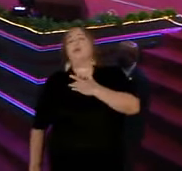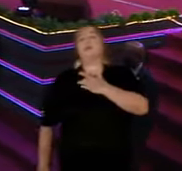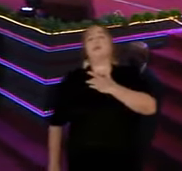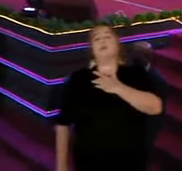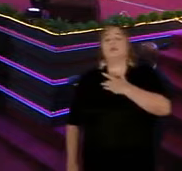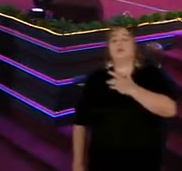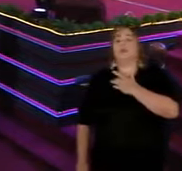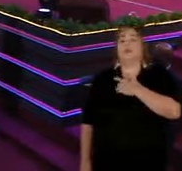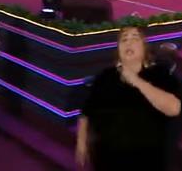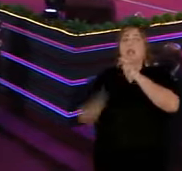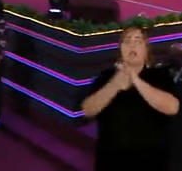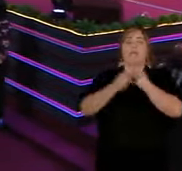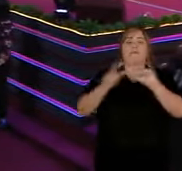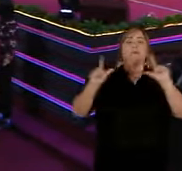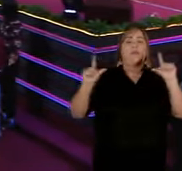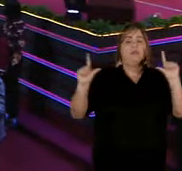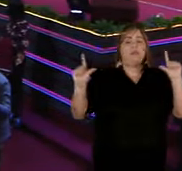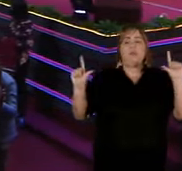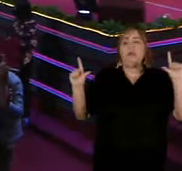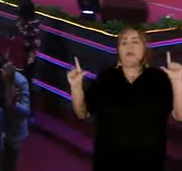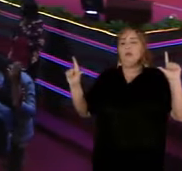corazón libre.